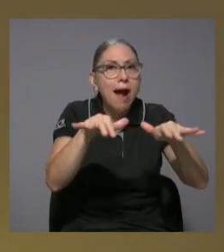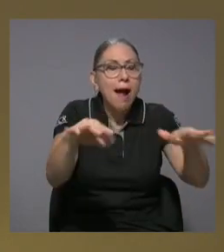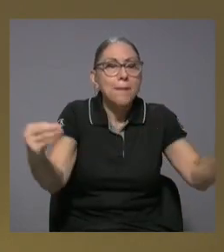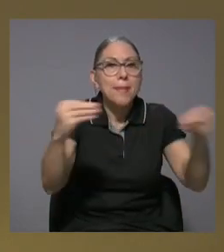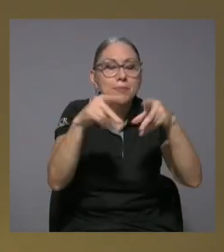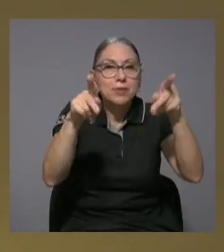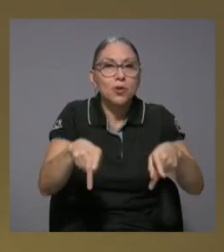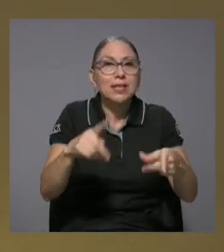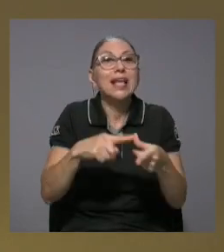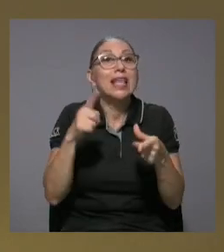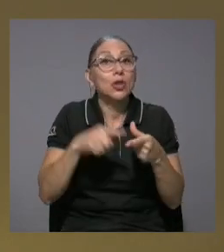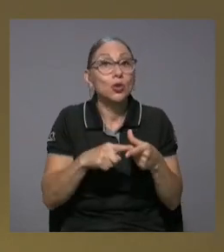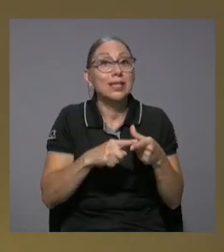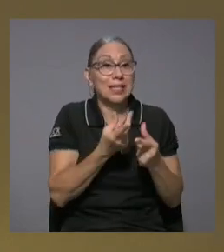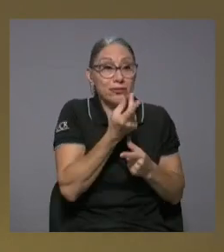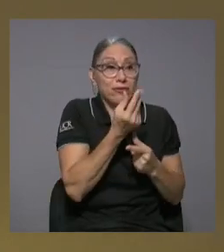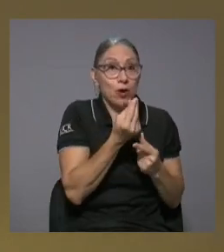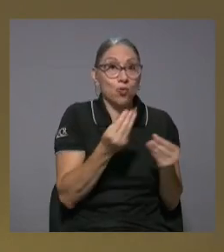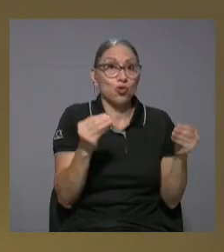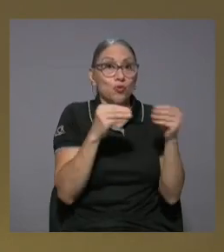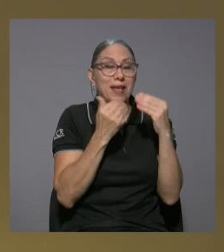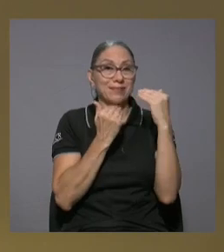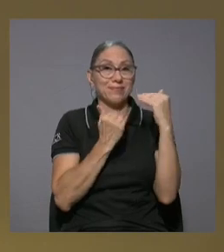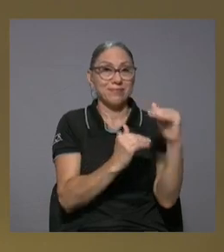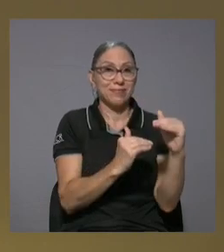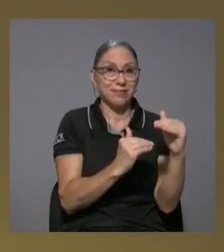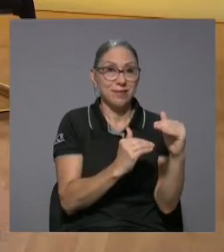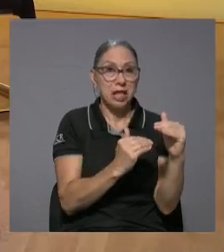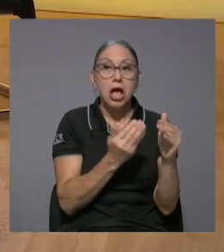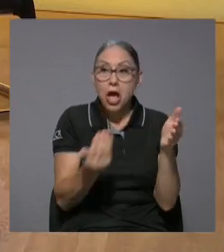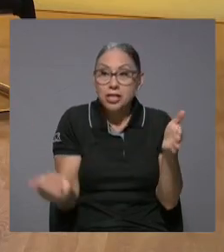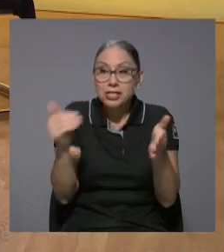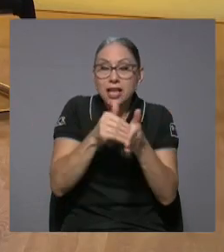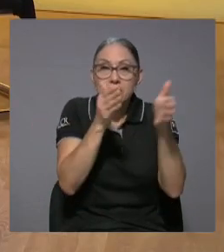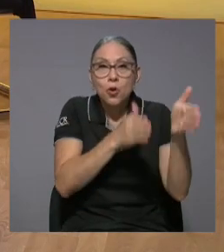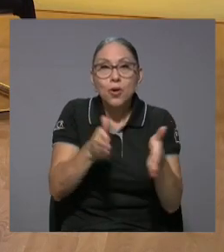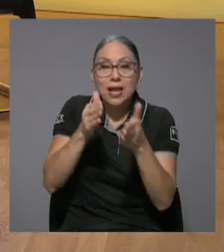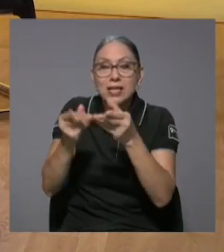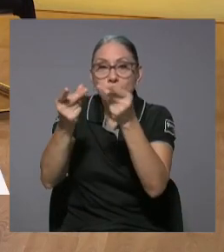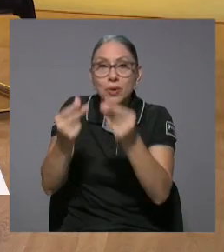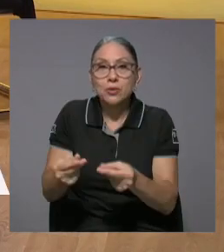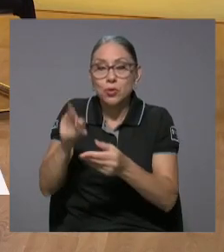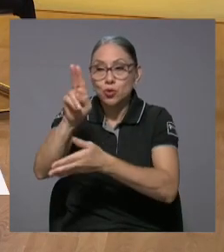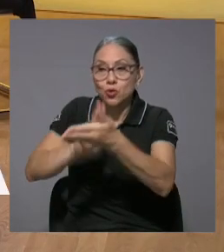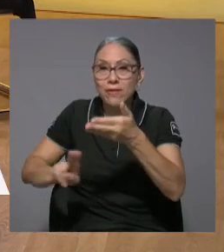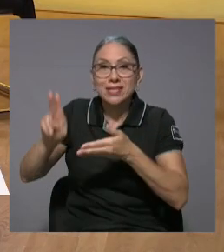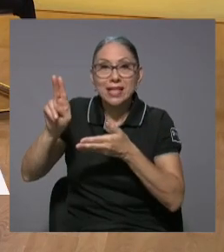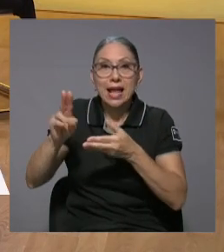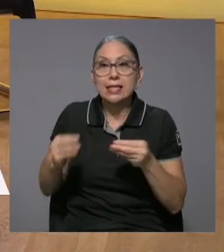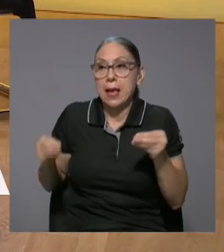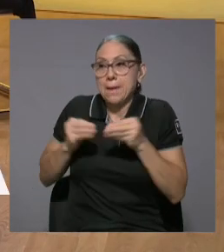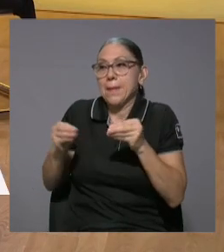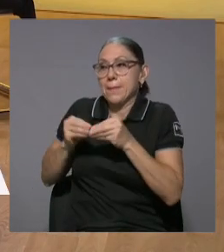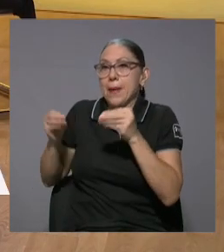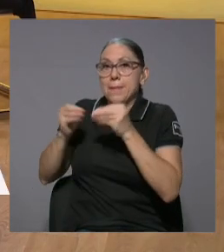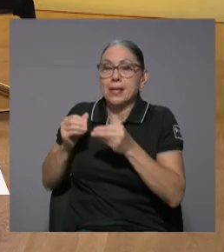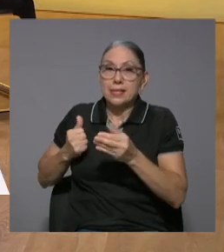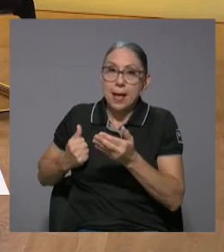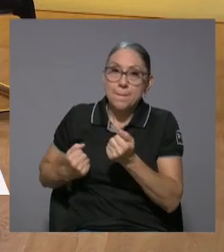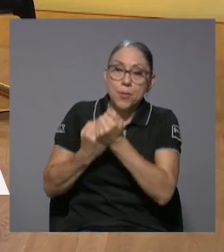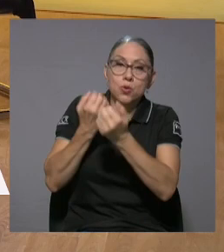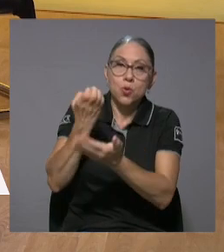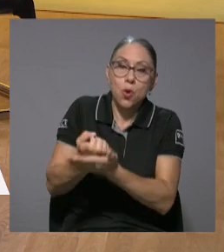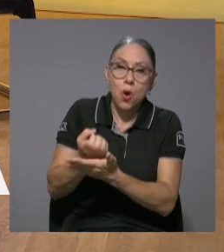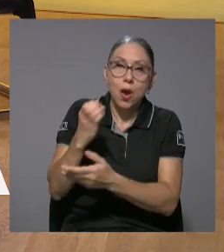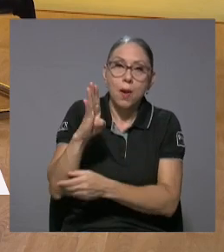muy fuerte de los recursos, se reorganizaron los presupuestos universitarios, crecieron las becas, aumentó la matrícula,